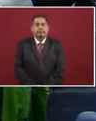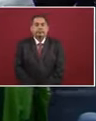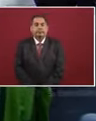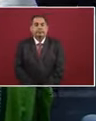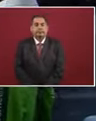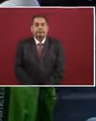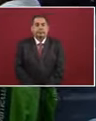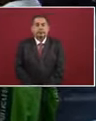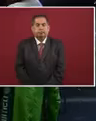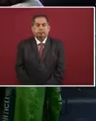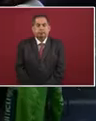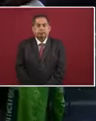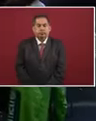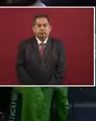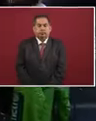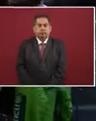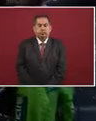Y luego vas tú.